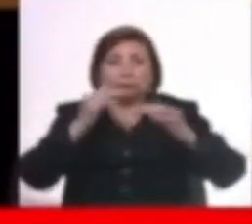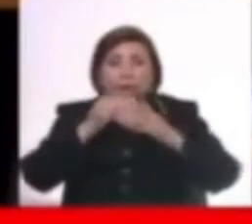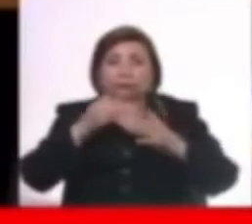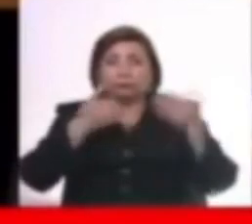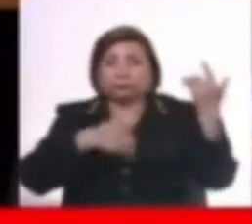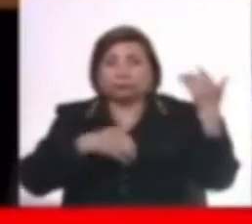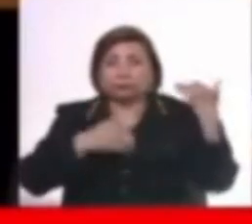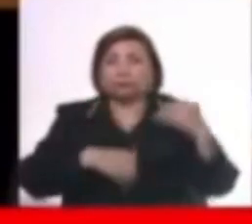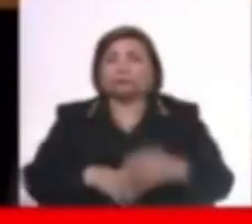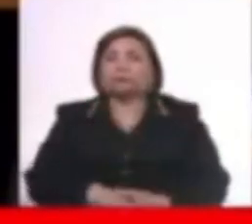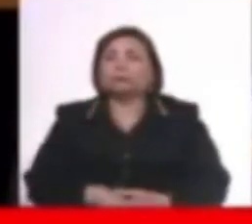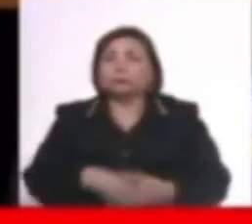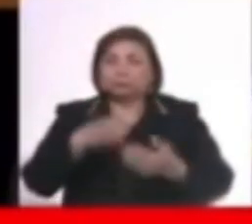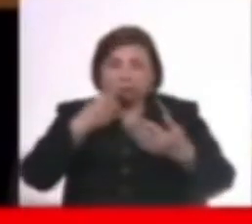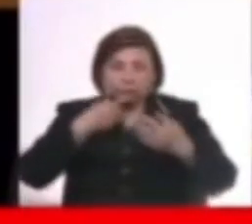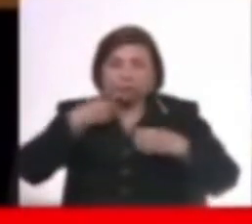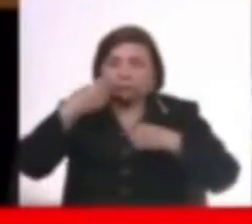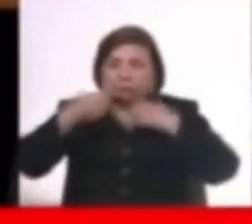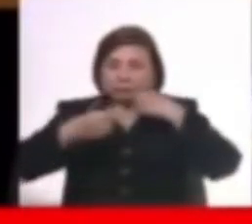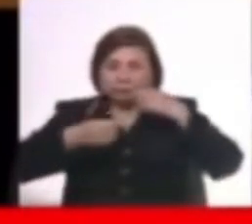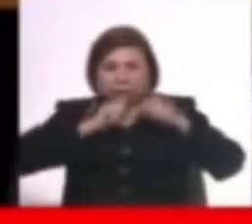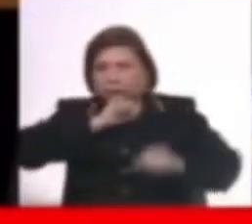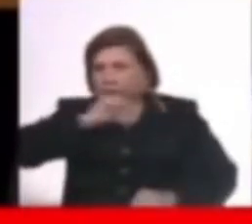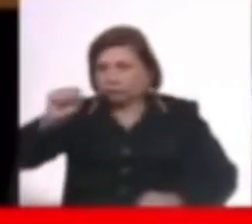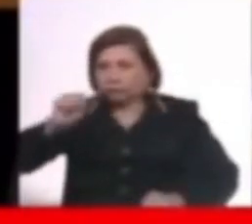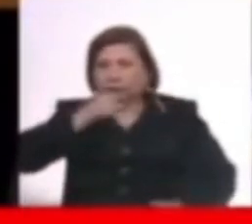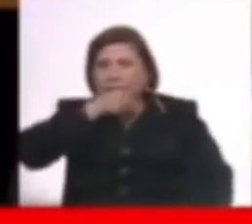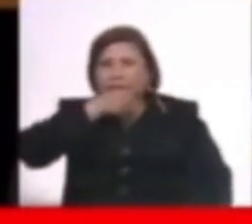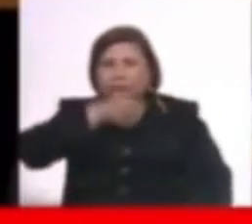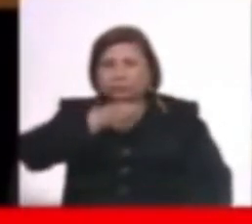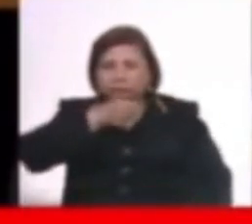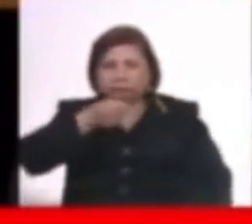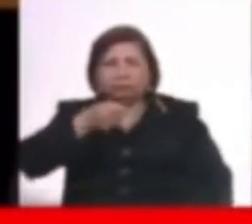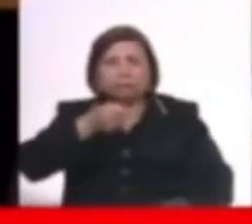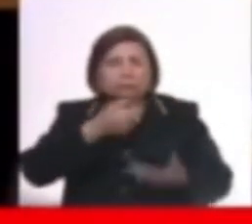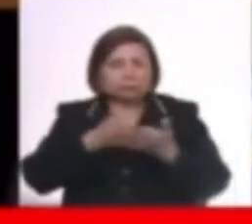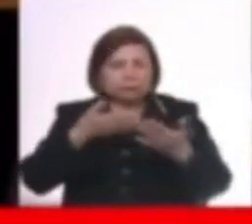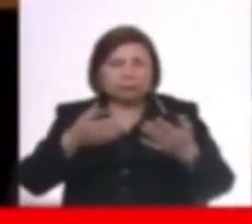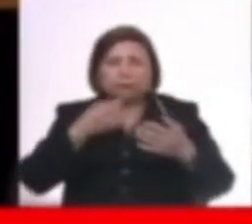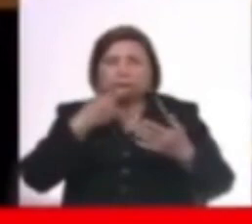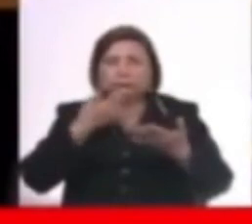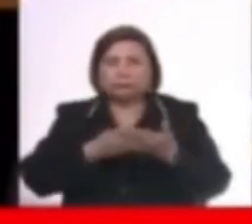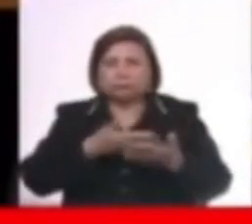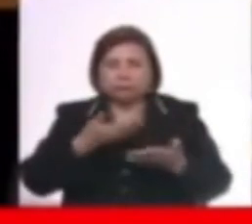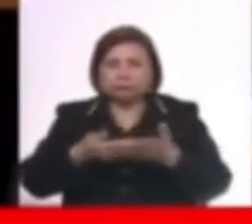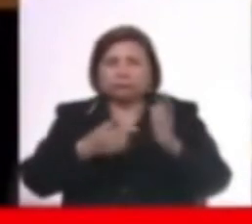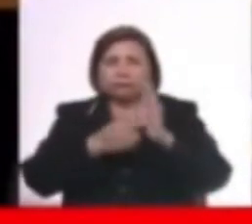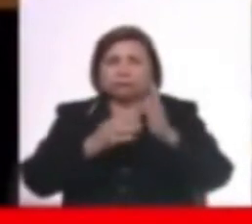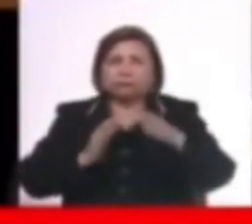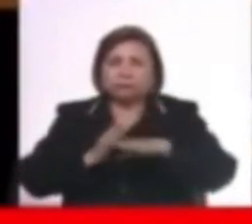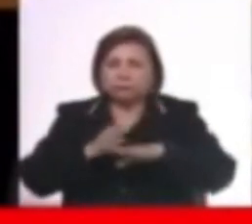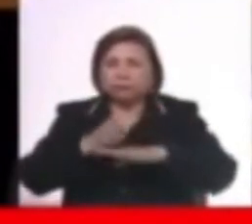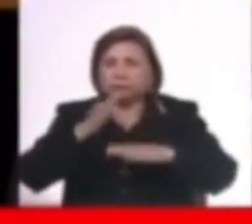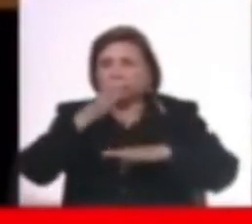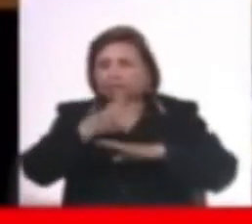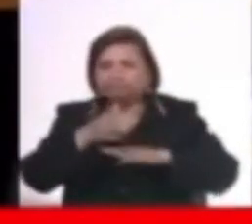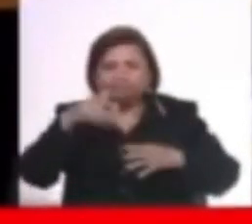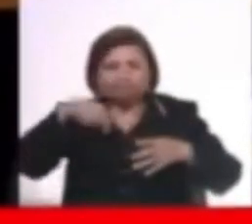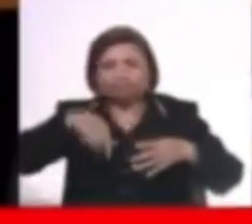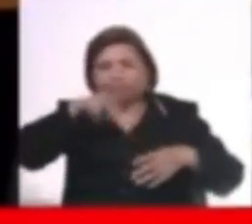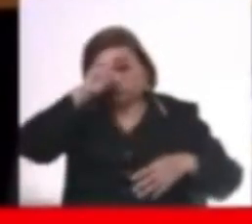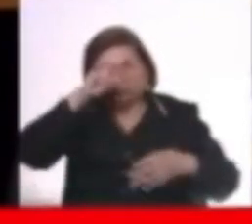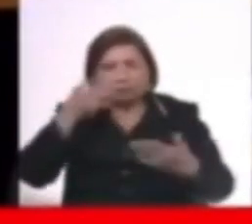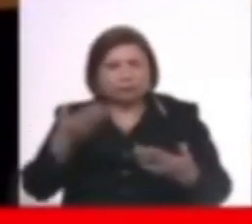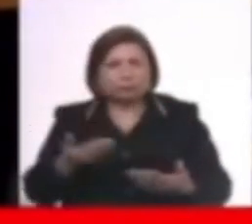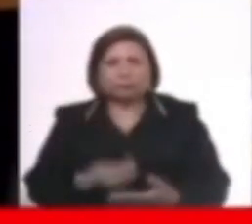mexicanos que se han manifestado en contra las declaraciones señor López Obrador y de la evidente intromisión de este